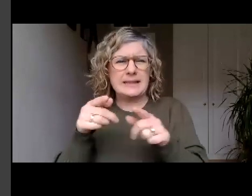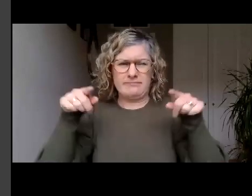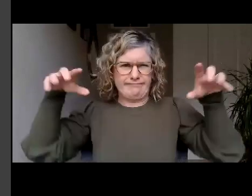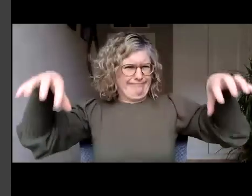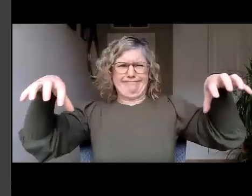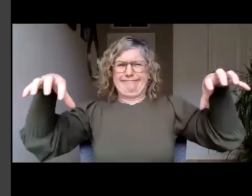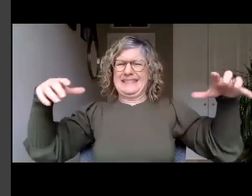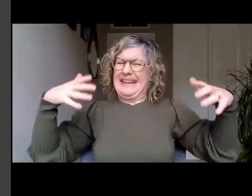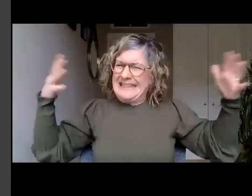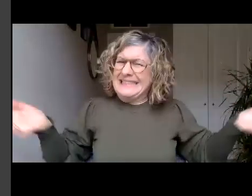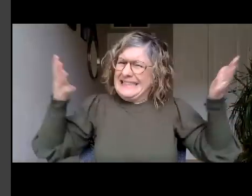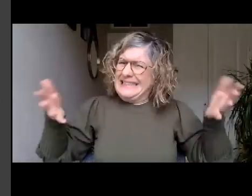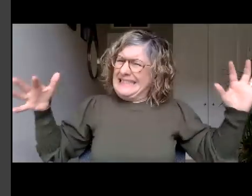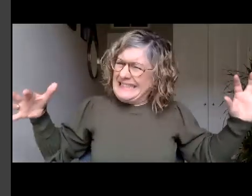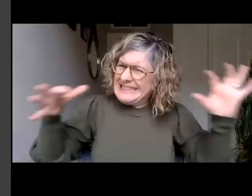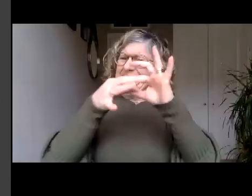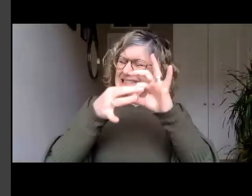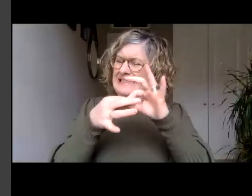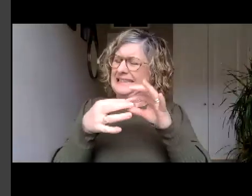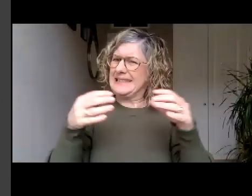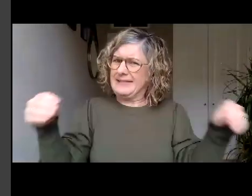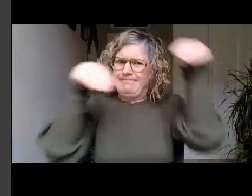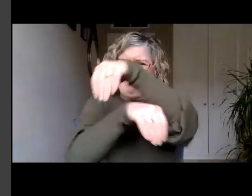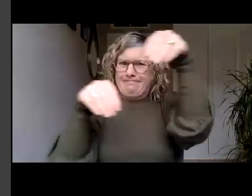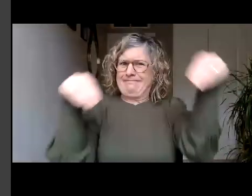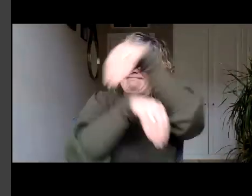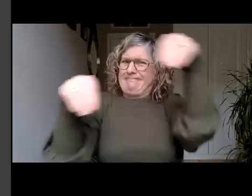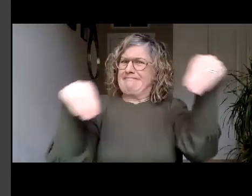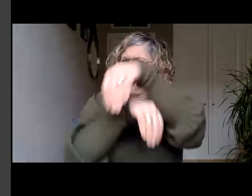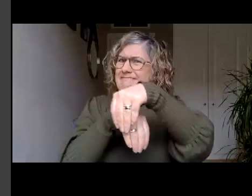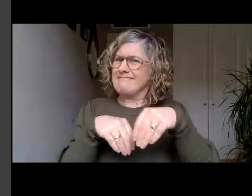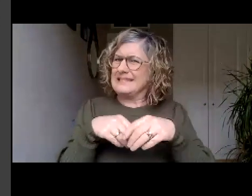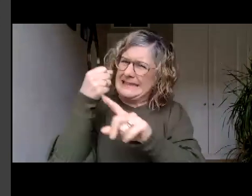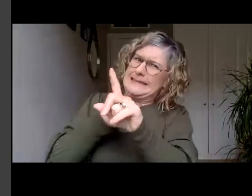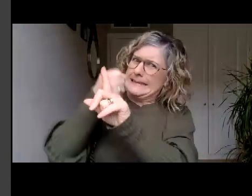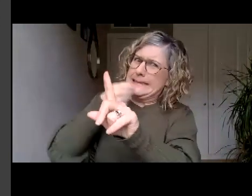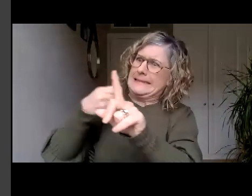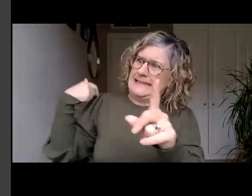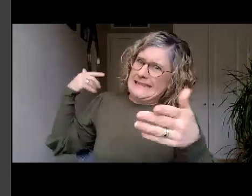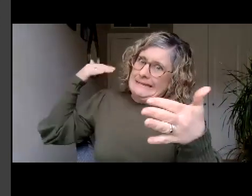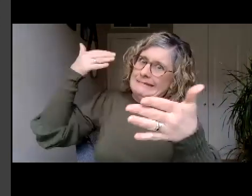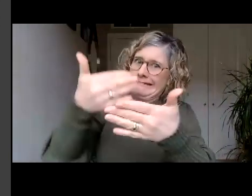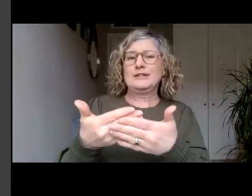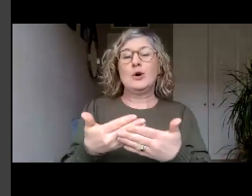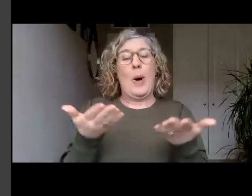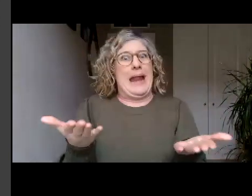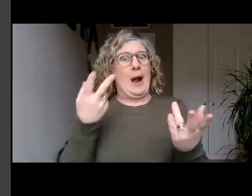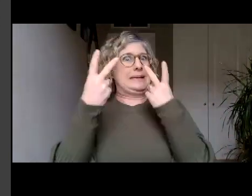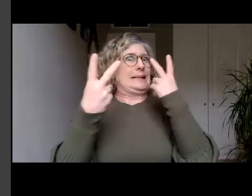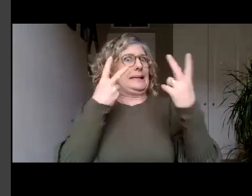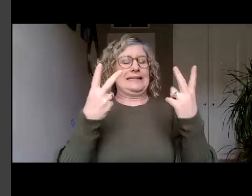Tenía que suceder en algún momento. La lengua de signos, la interpretación han vivido en silos.